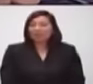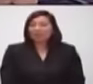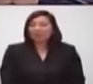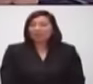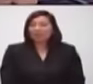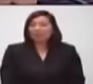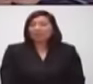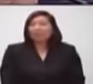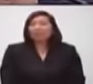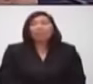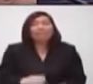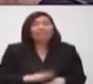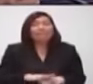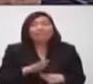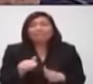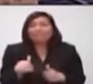Y sobre todo,